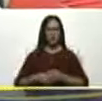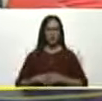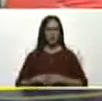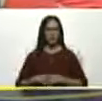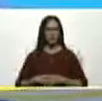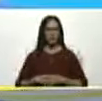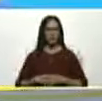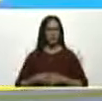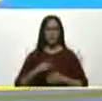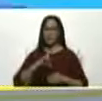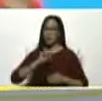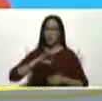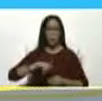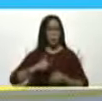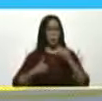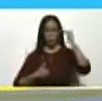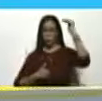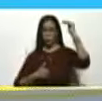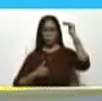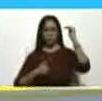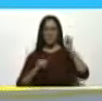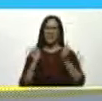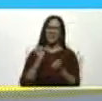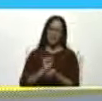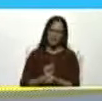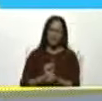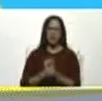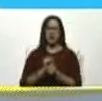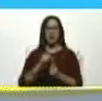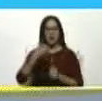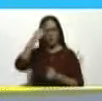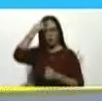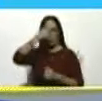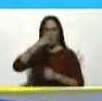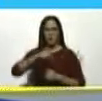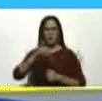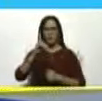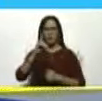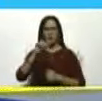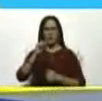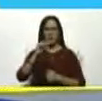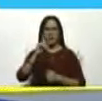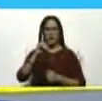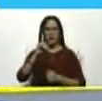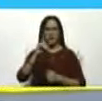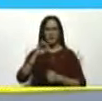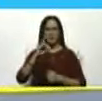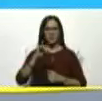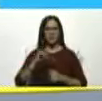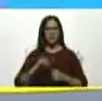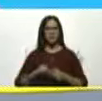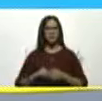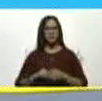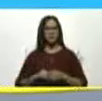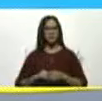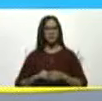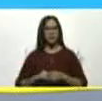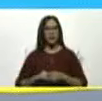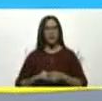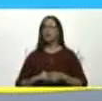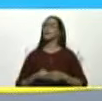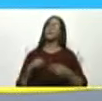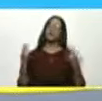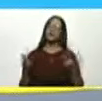Y no pudo Goliat esclavizar al pueblo de David. Y David salió